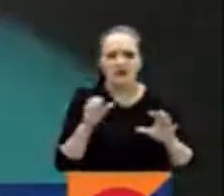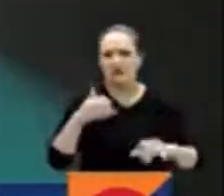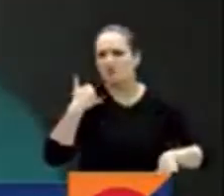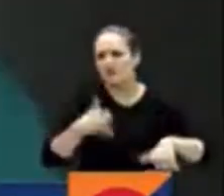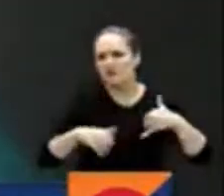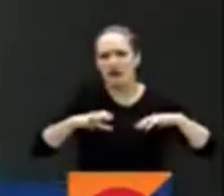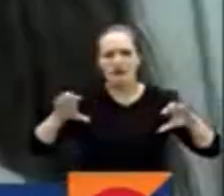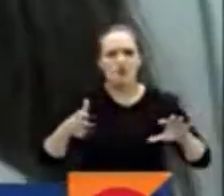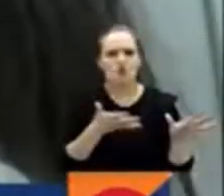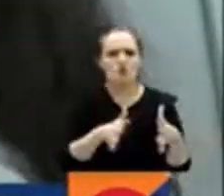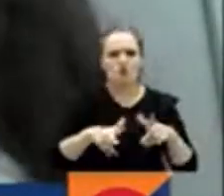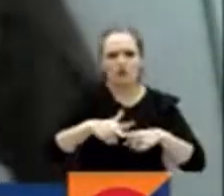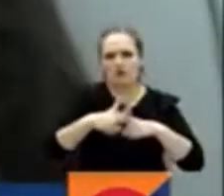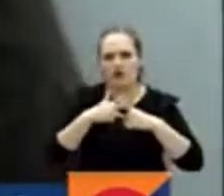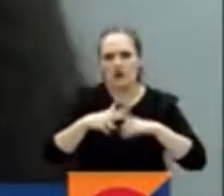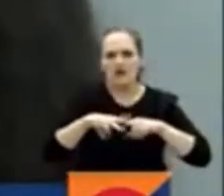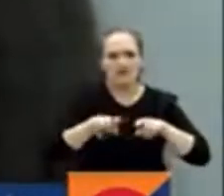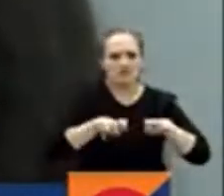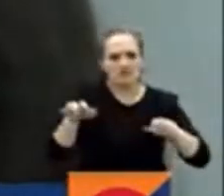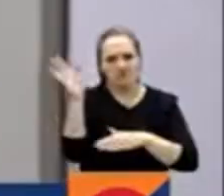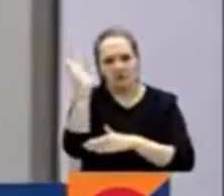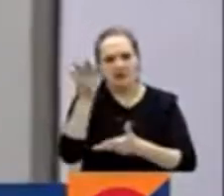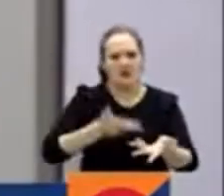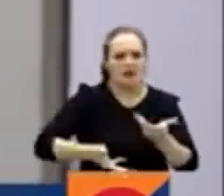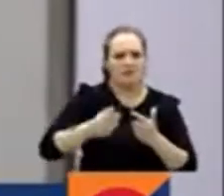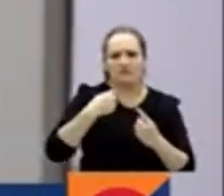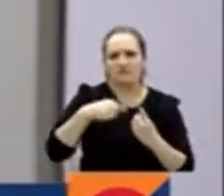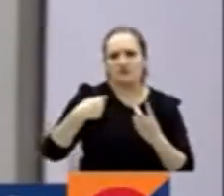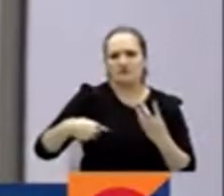lúdicas, cursos, talleres, paneles y conversatorios.